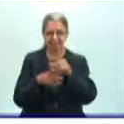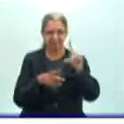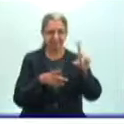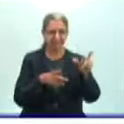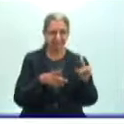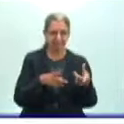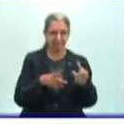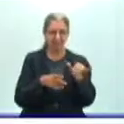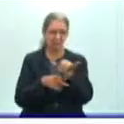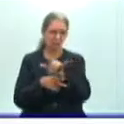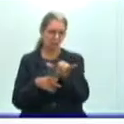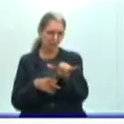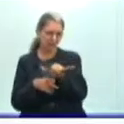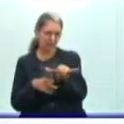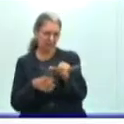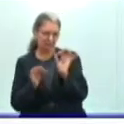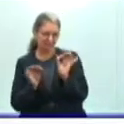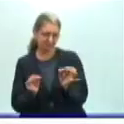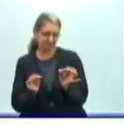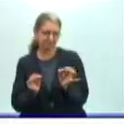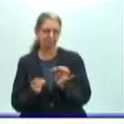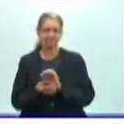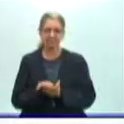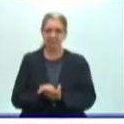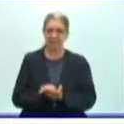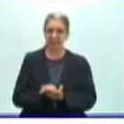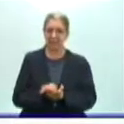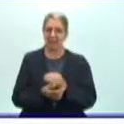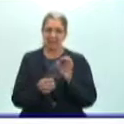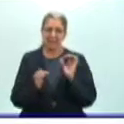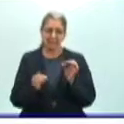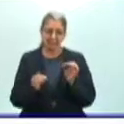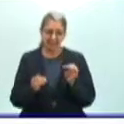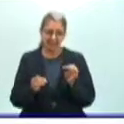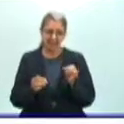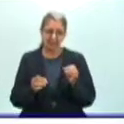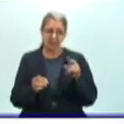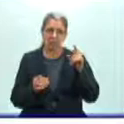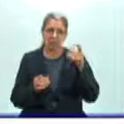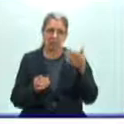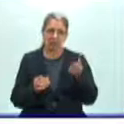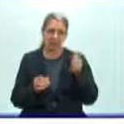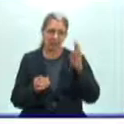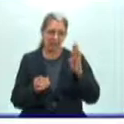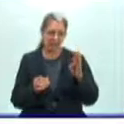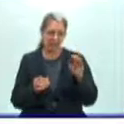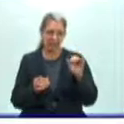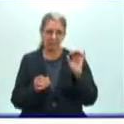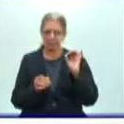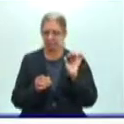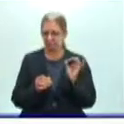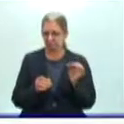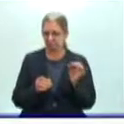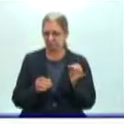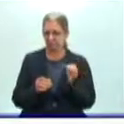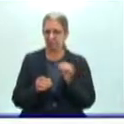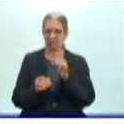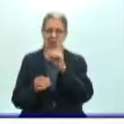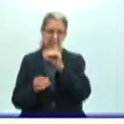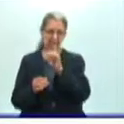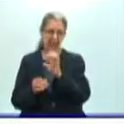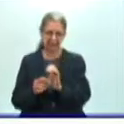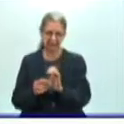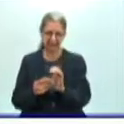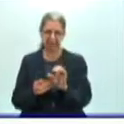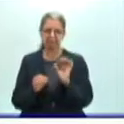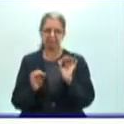también son iguales. O sea, como la cuerda AB es igual a la cuerda DC, entonces